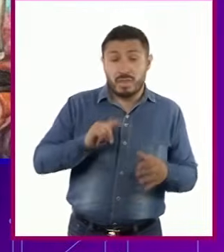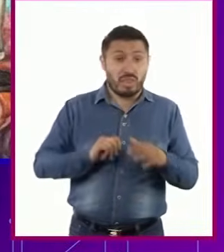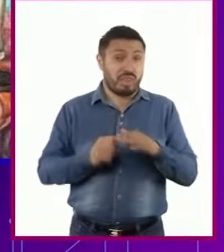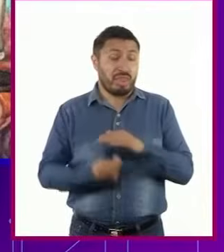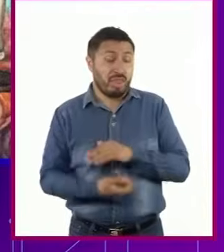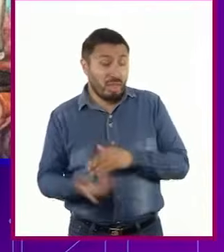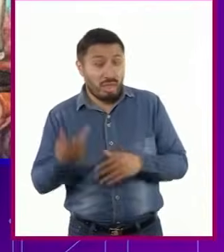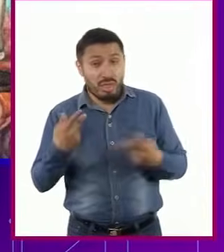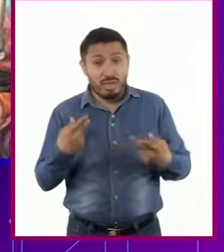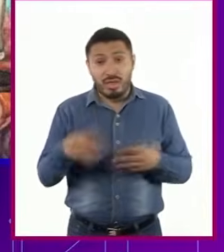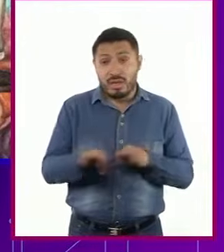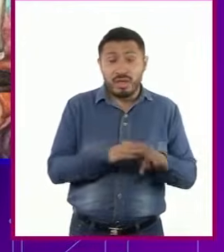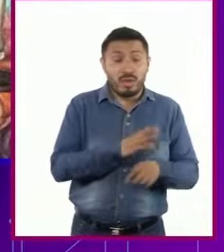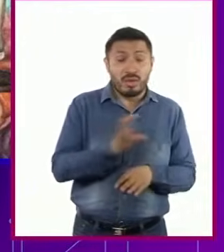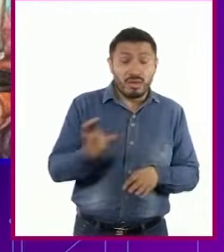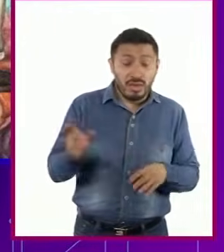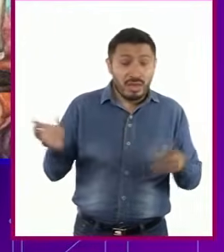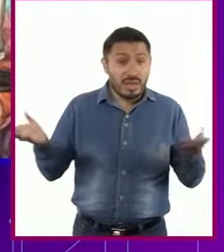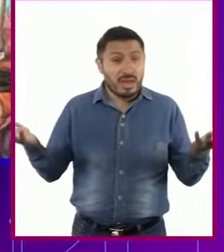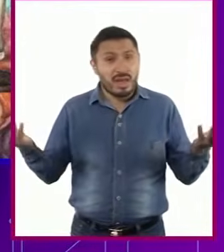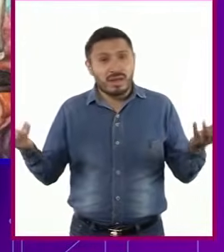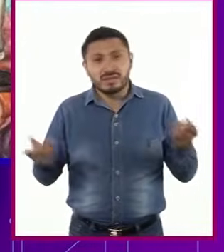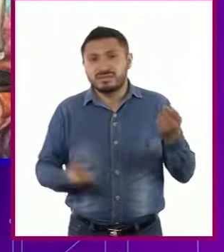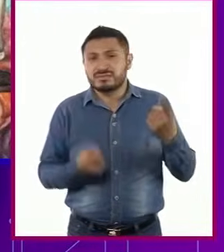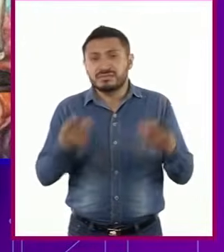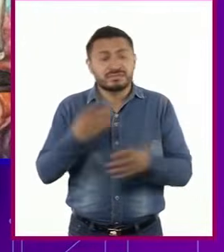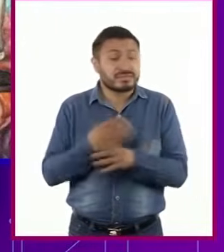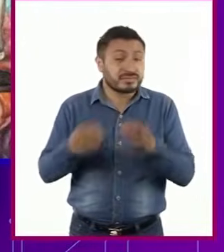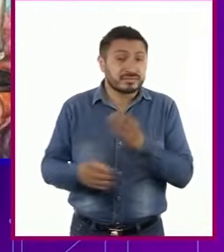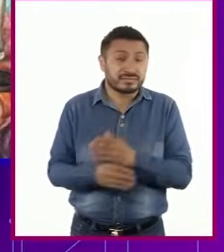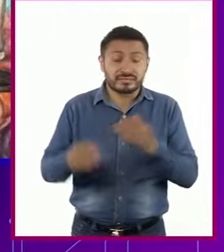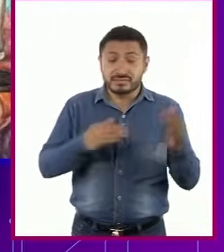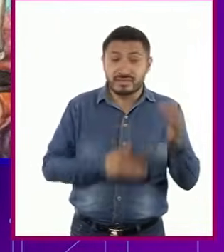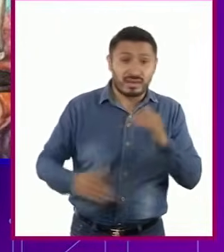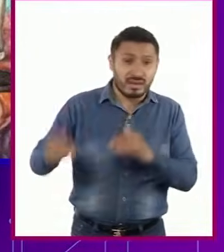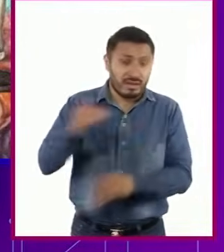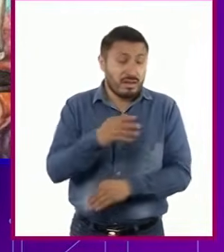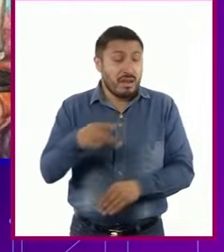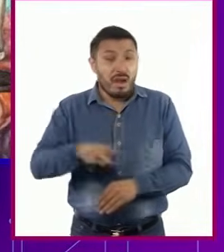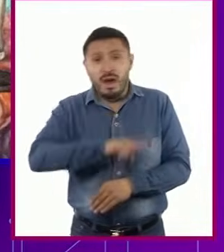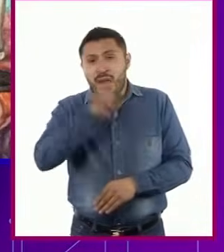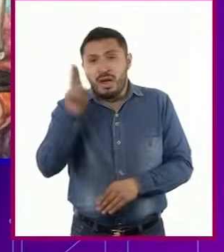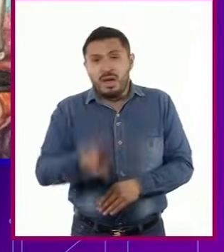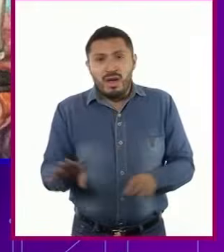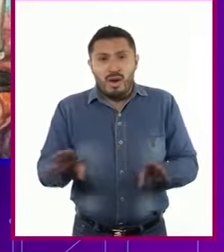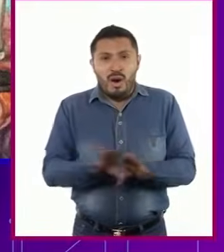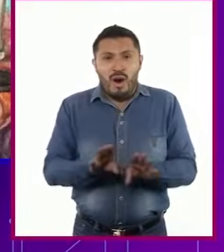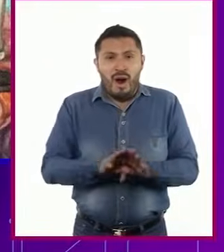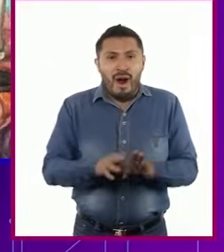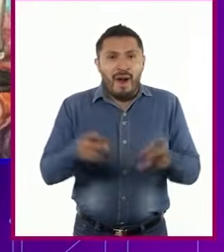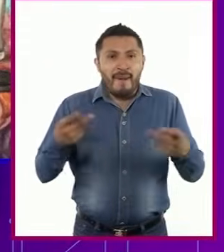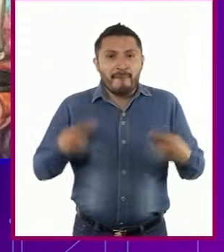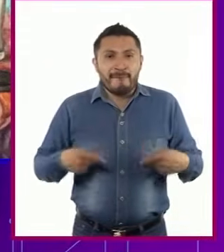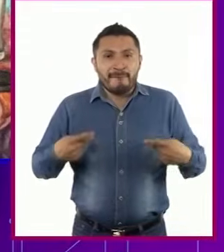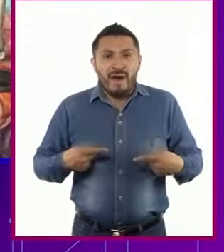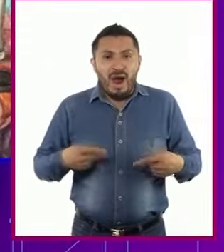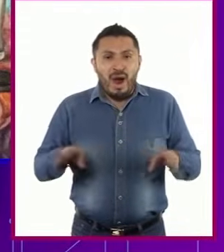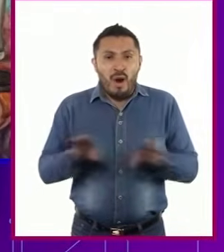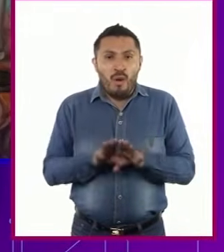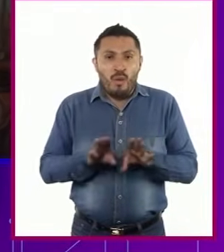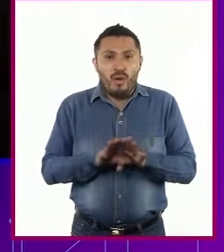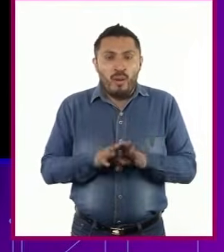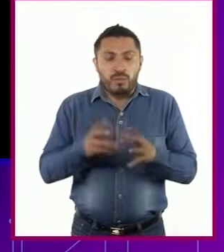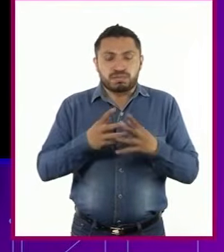tecnologías agrícolas y algunas cosas más avanzadas, pues nunca se llegó a una población realmente